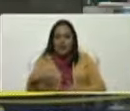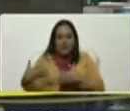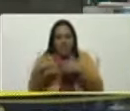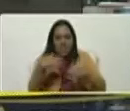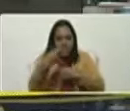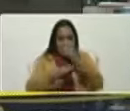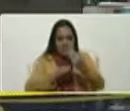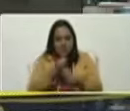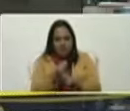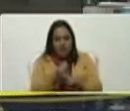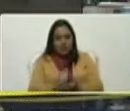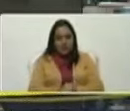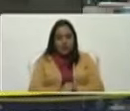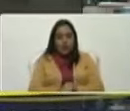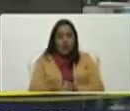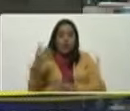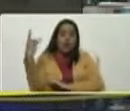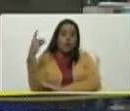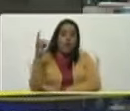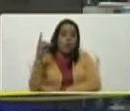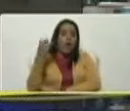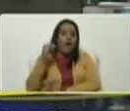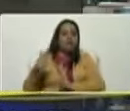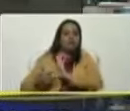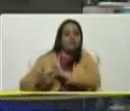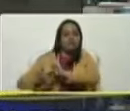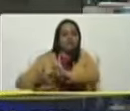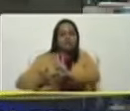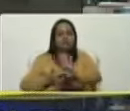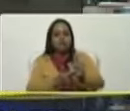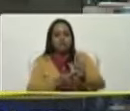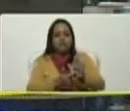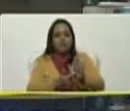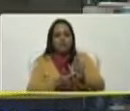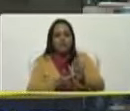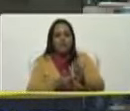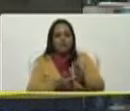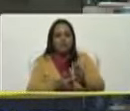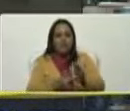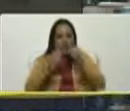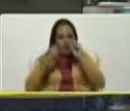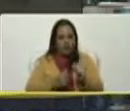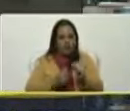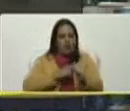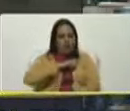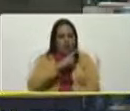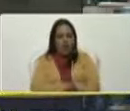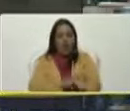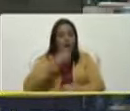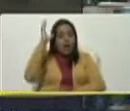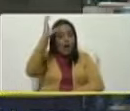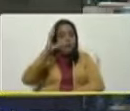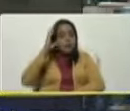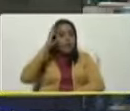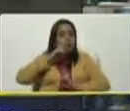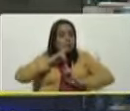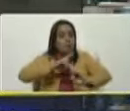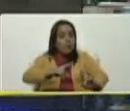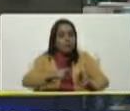dando, donde Bolivia ha dado un ejemplo de pundonor y de capacidad de